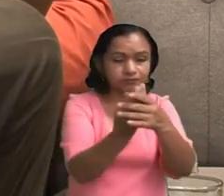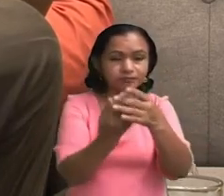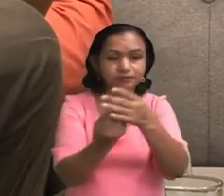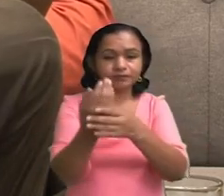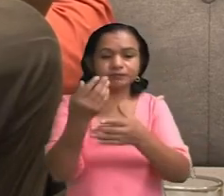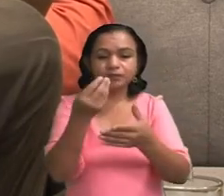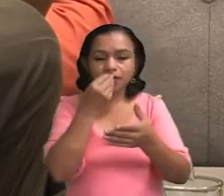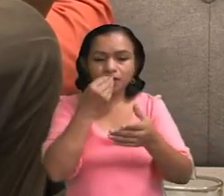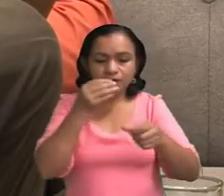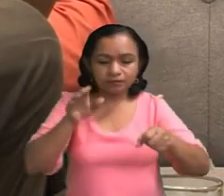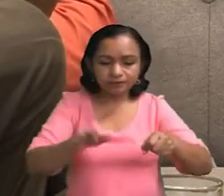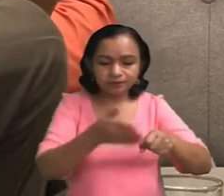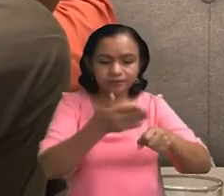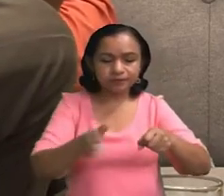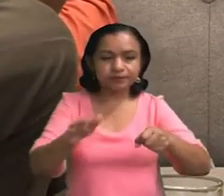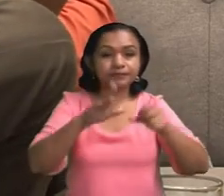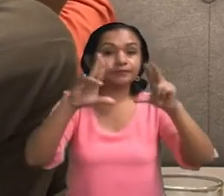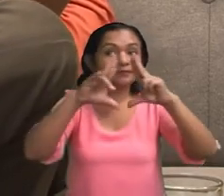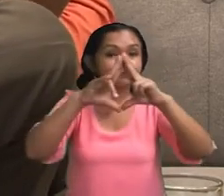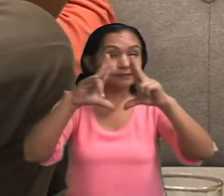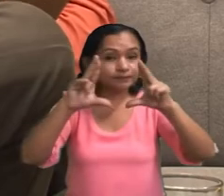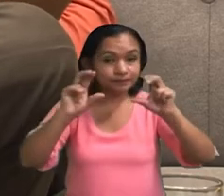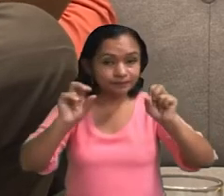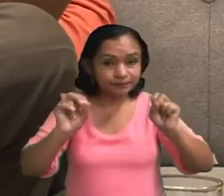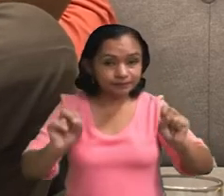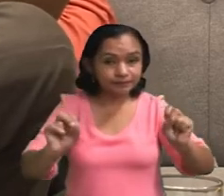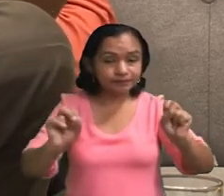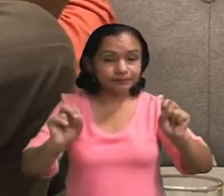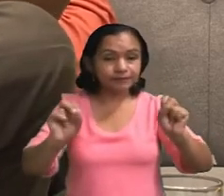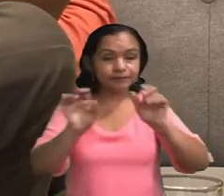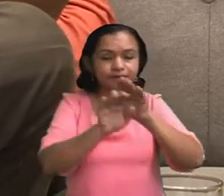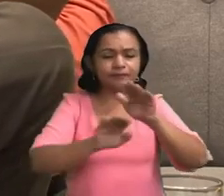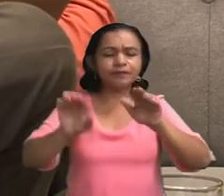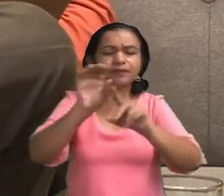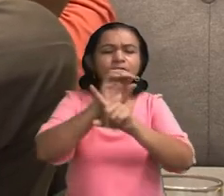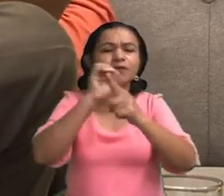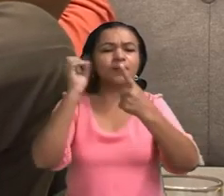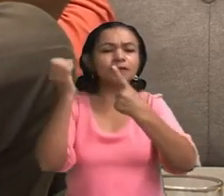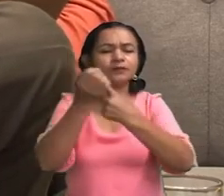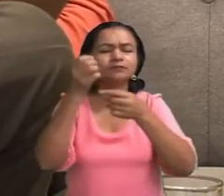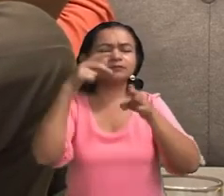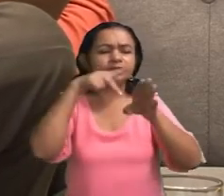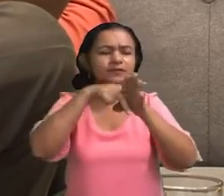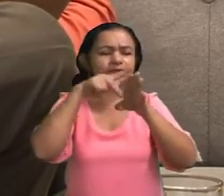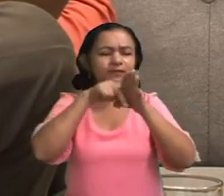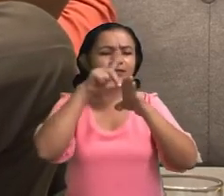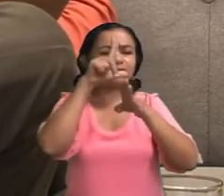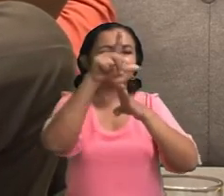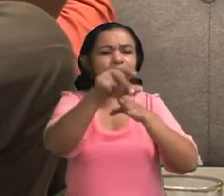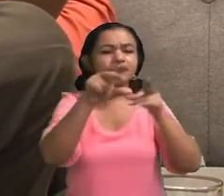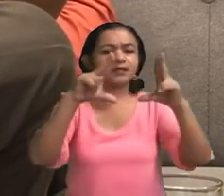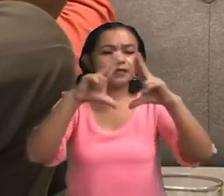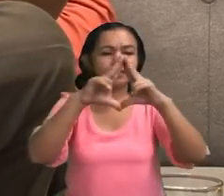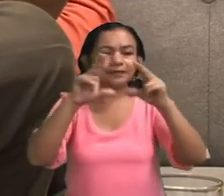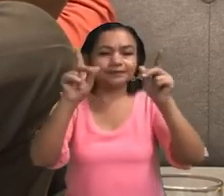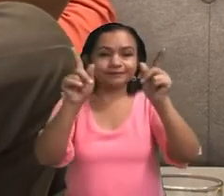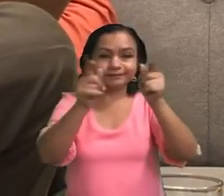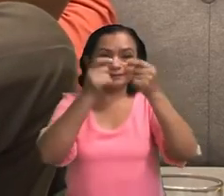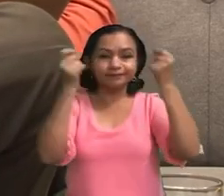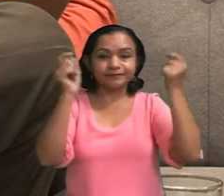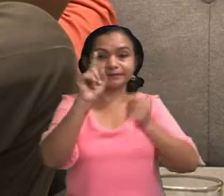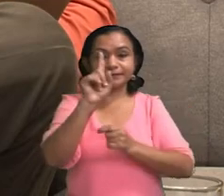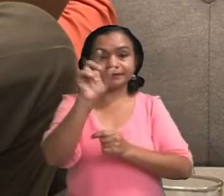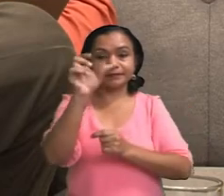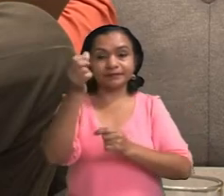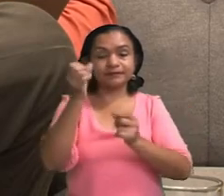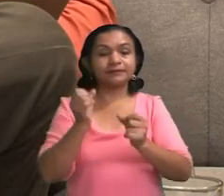de alimentos en el país, ¿verdad? Incluso las organizaciones campesinas de Nicaragua celebramos el día 16 de